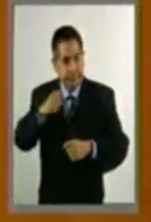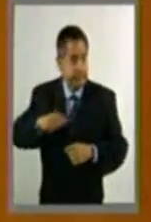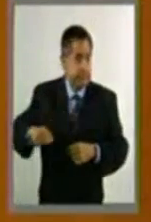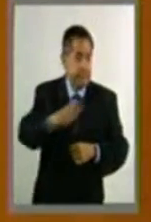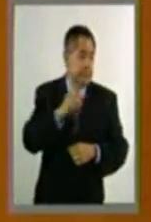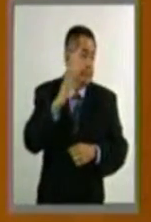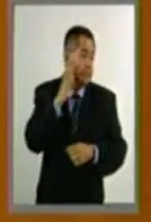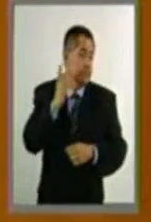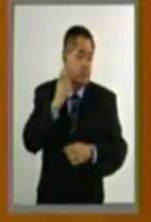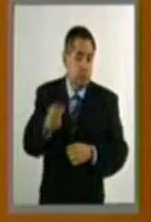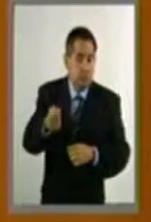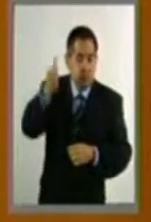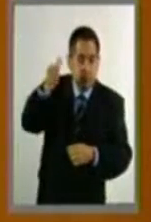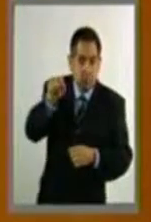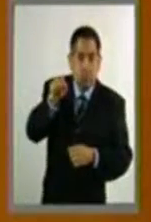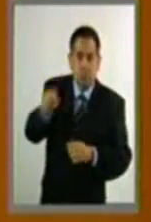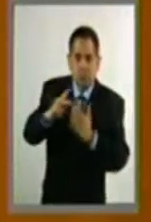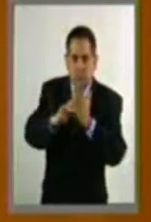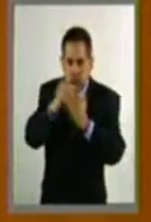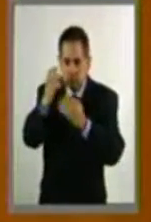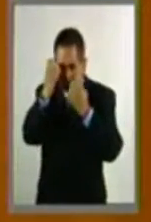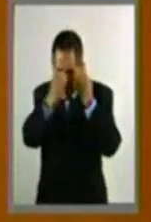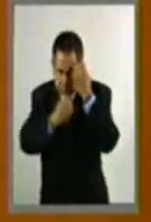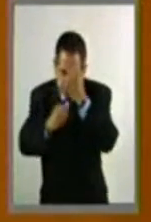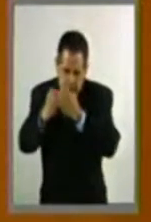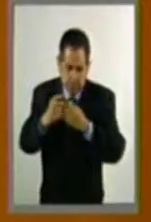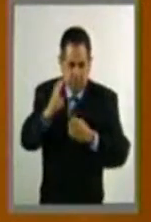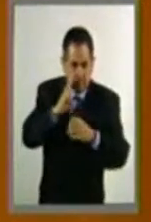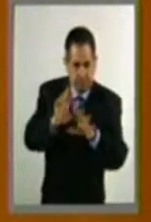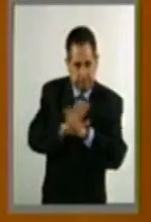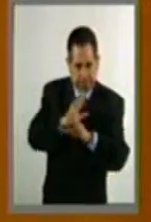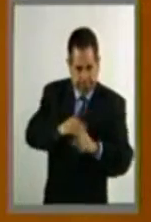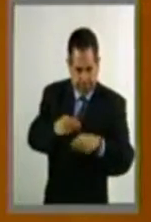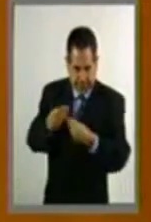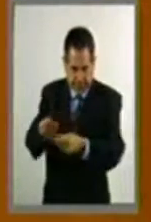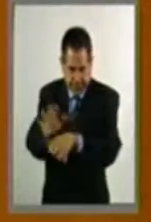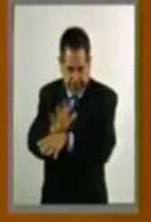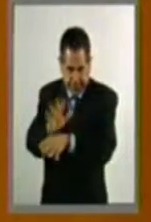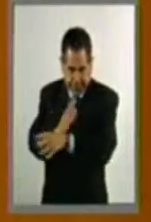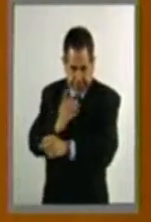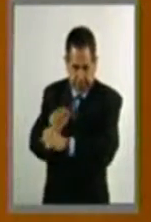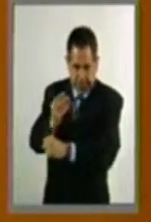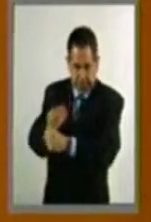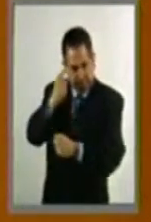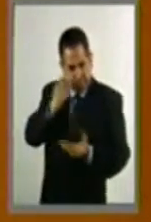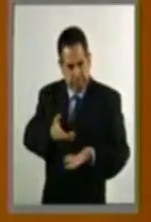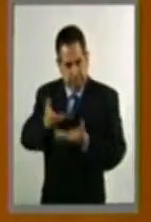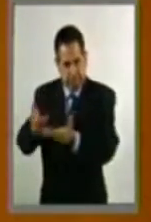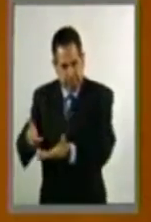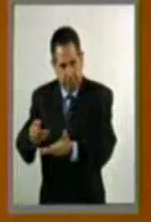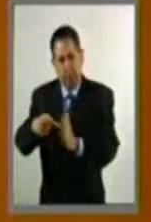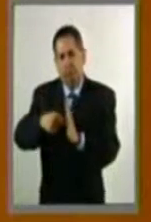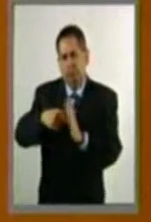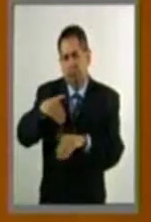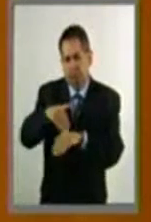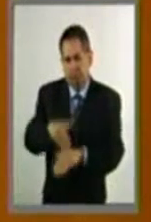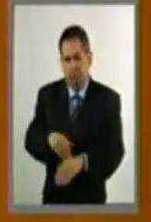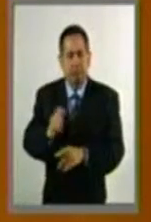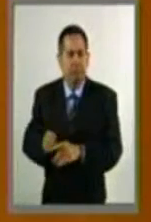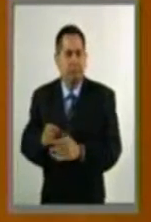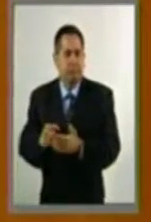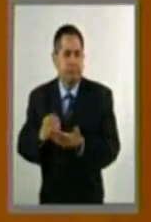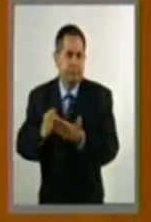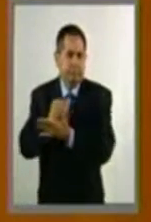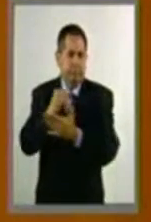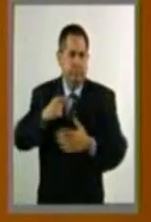de origen, valore y considere las adecuaciones que se plantean, por supuesto sujetas a la